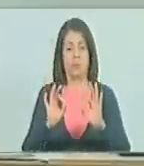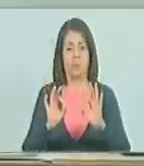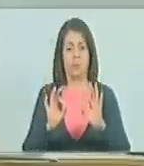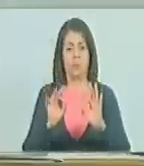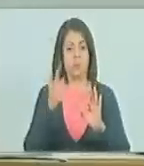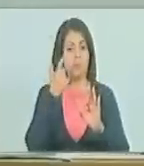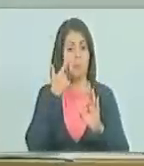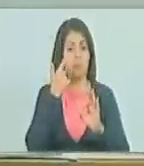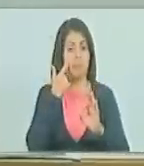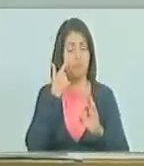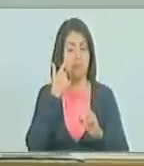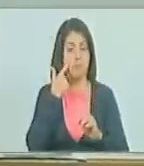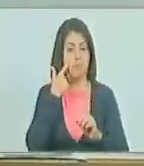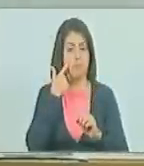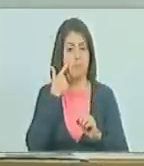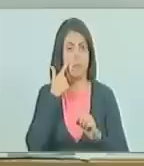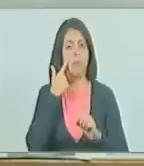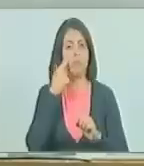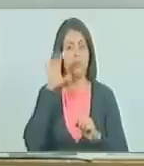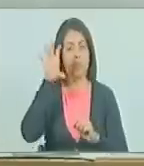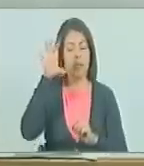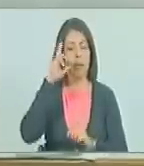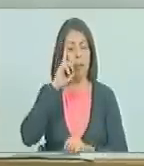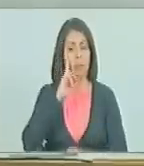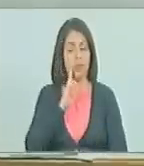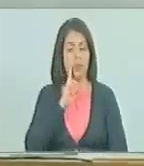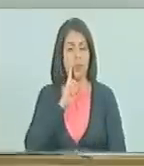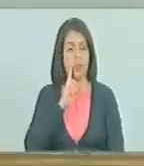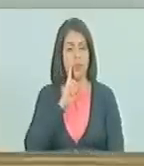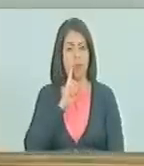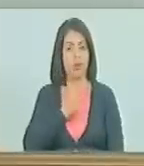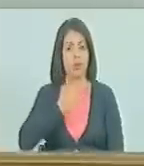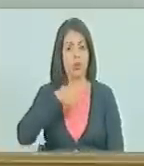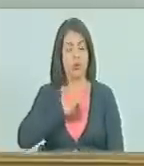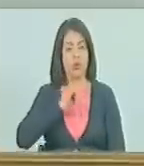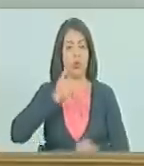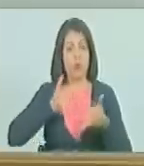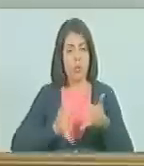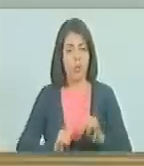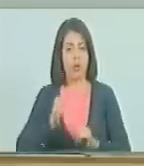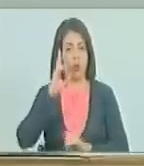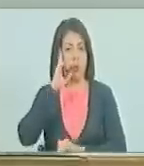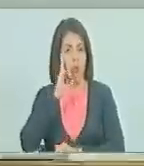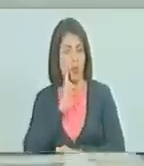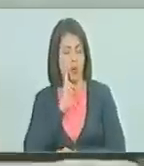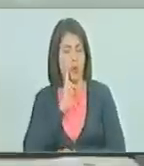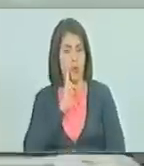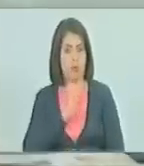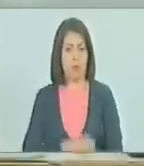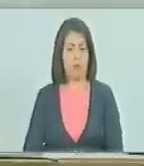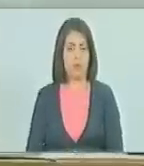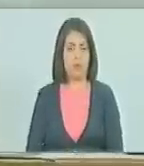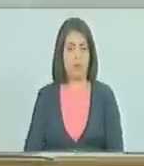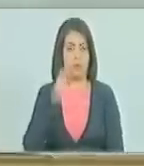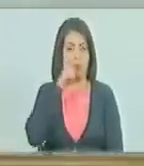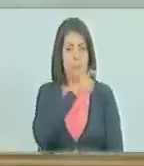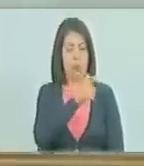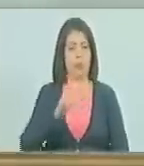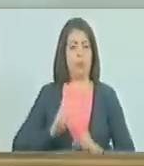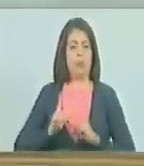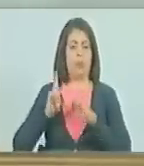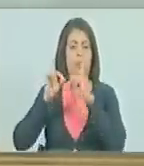estemos pendientes. Esta es la patria de Bolívar. Somos todos hijos de Bolívar. Pueblo